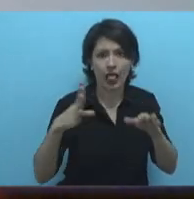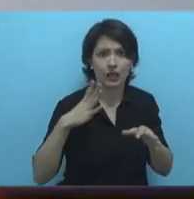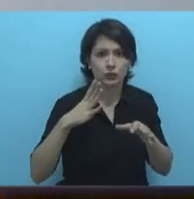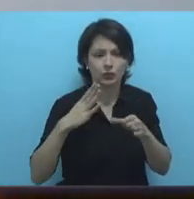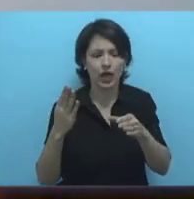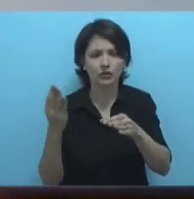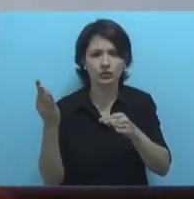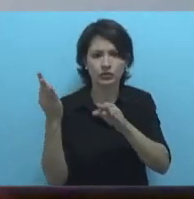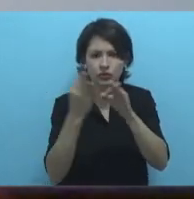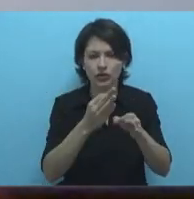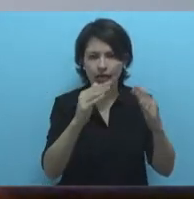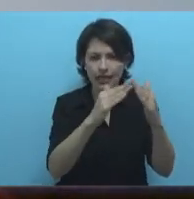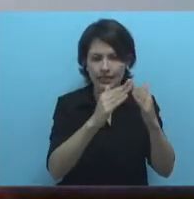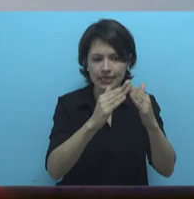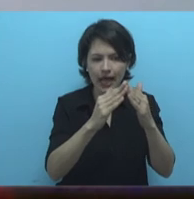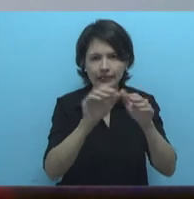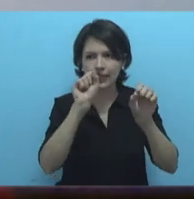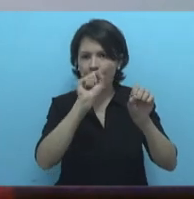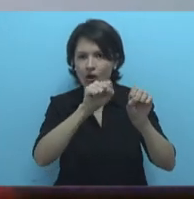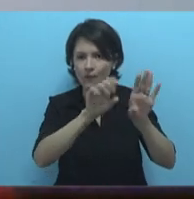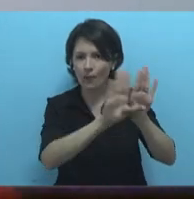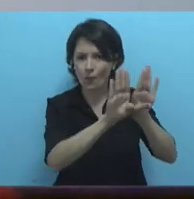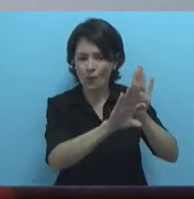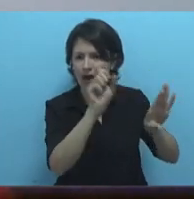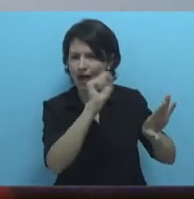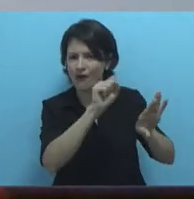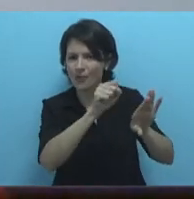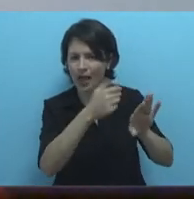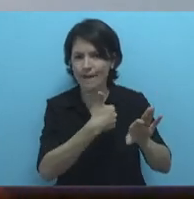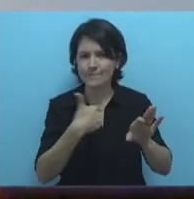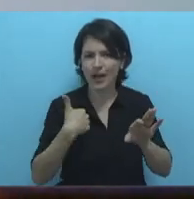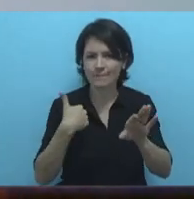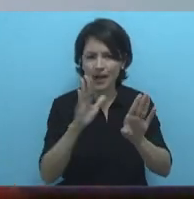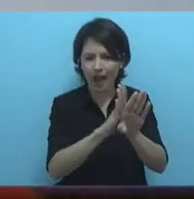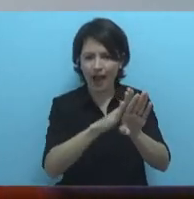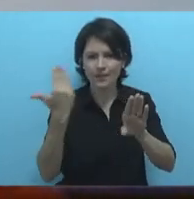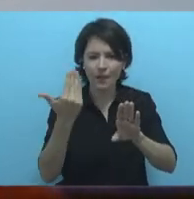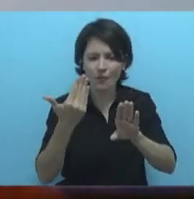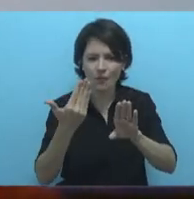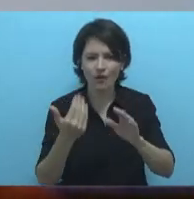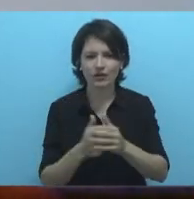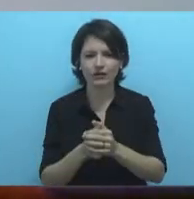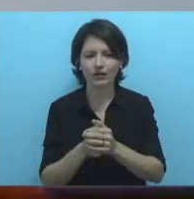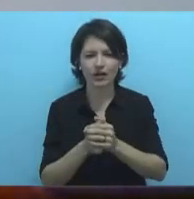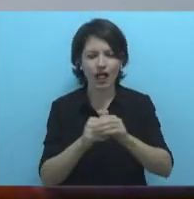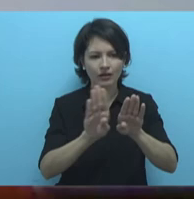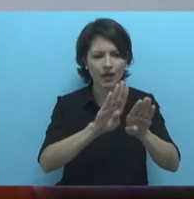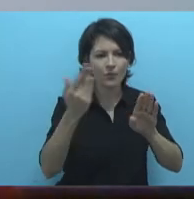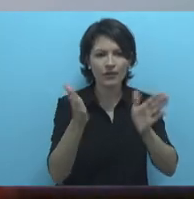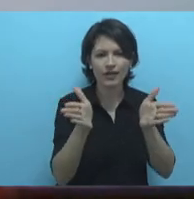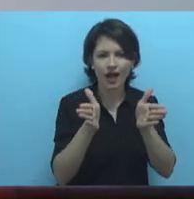cuando golpea para que lo permite le dejan entrar cuando su mamá abre la puerta junto a facundo